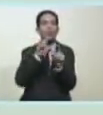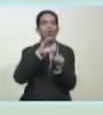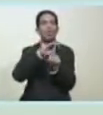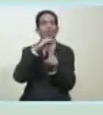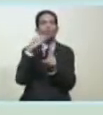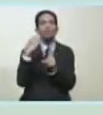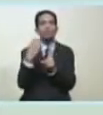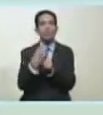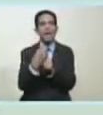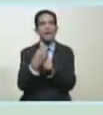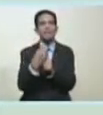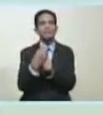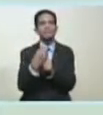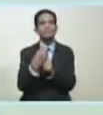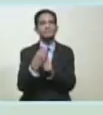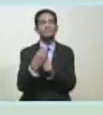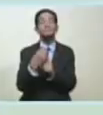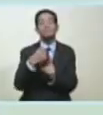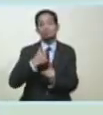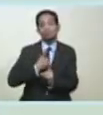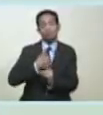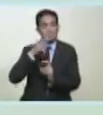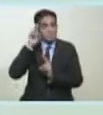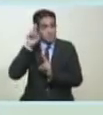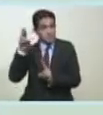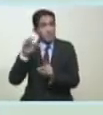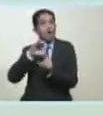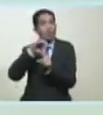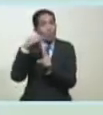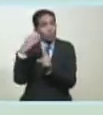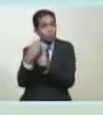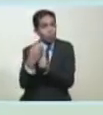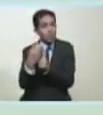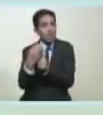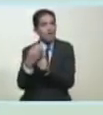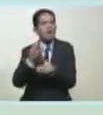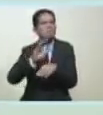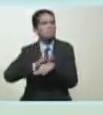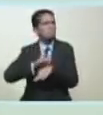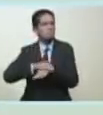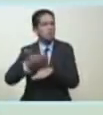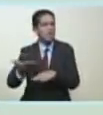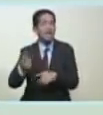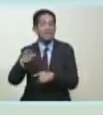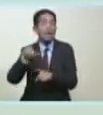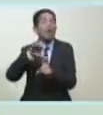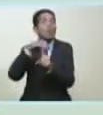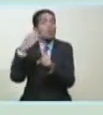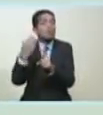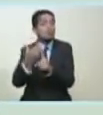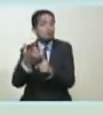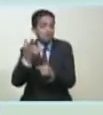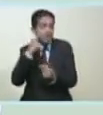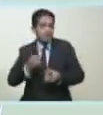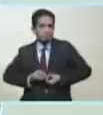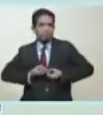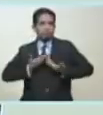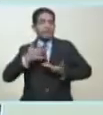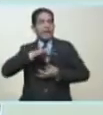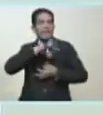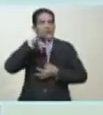Le doy valoración máxima a los sectores de la cultura, porque son los sectores del espíritu, del alma, de las ideas nacionales.